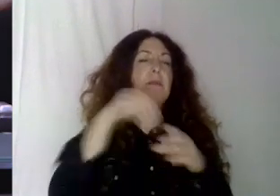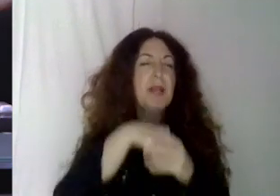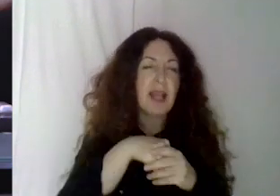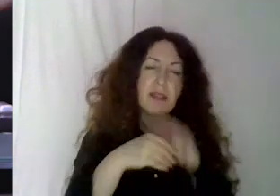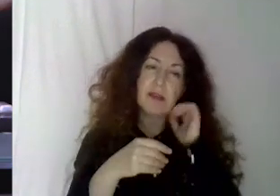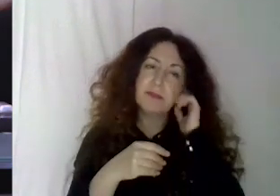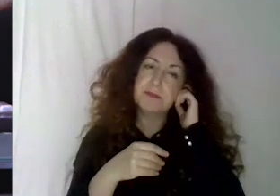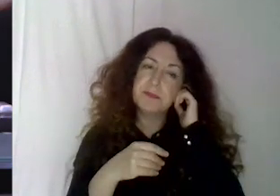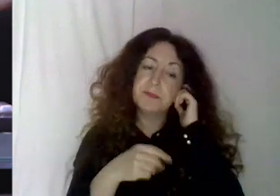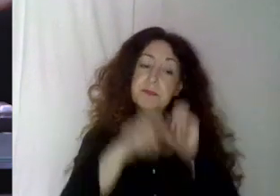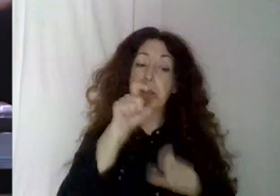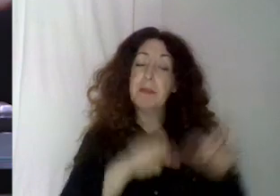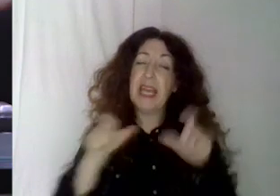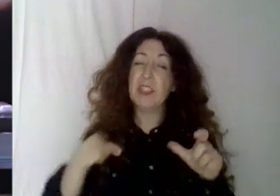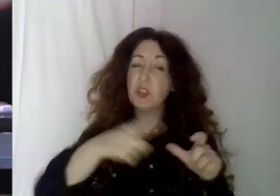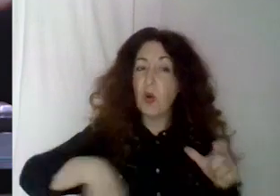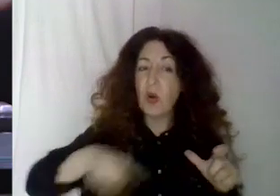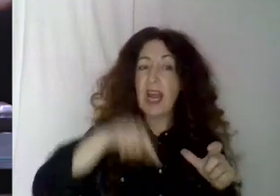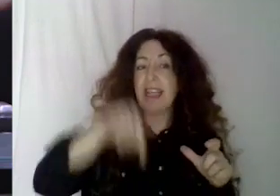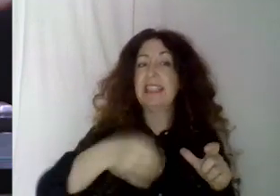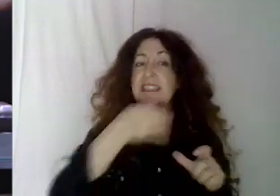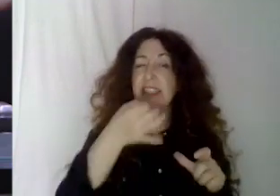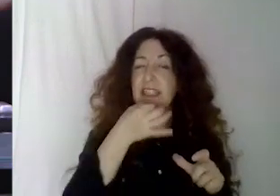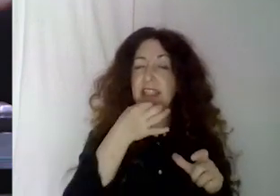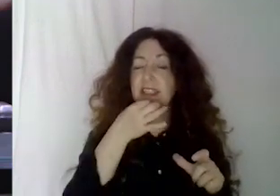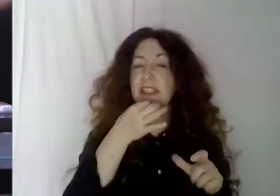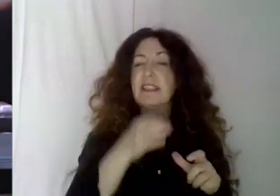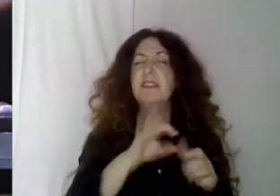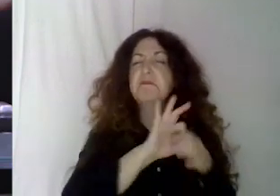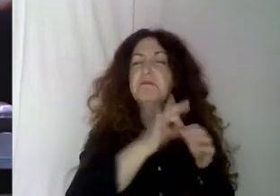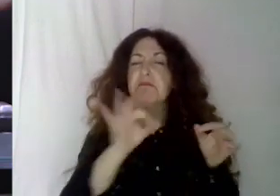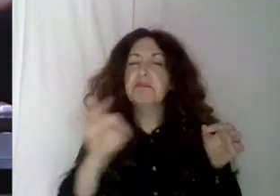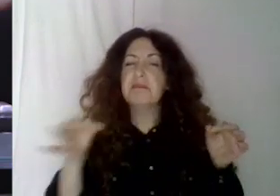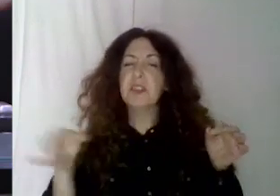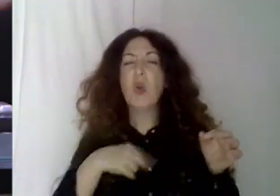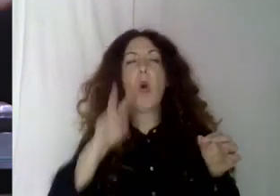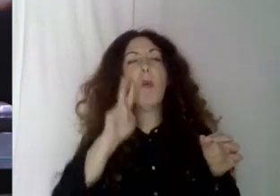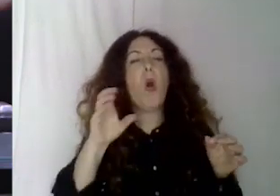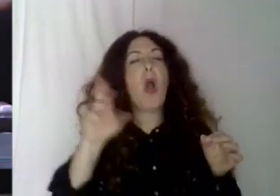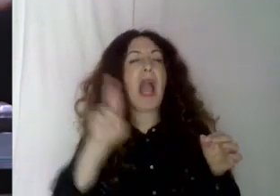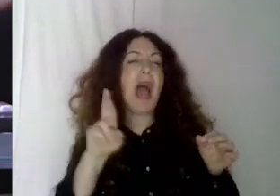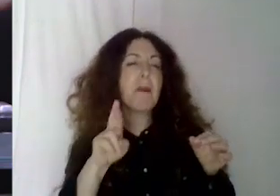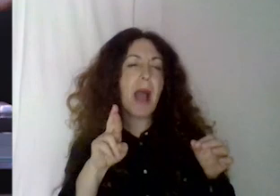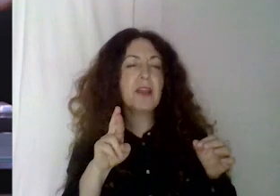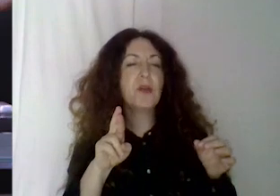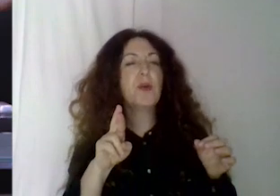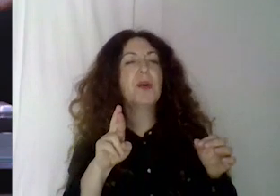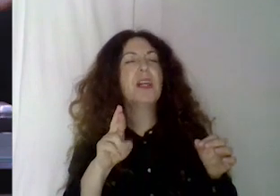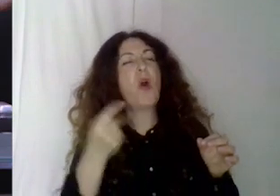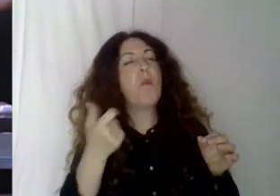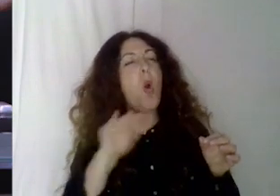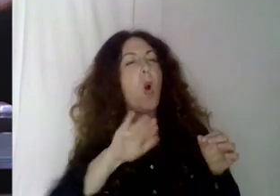rechazaba. Y entonces le decía, no, aquí la Virgen tiene que ser no sé qué, tiene que tener no sé cuánto. Y entonces la vendía la pintura anterior y volvía a